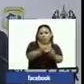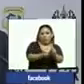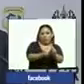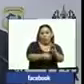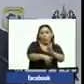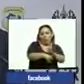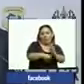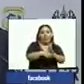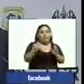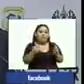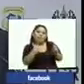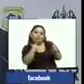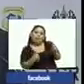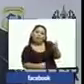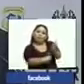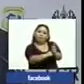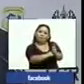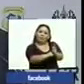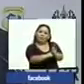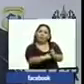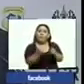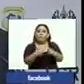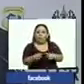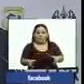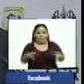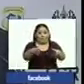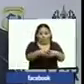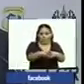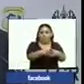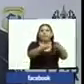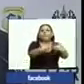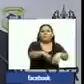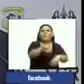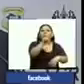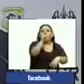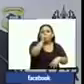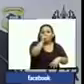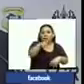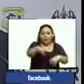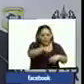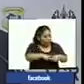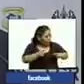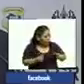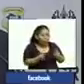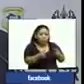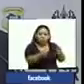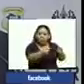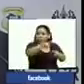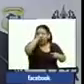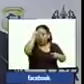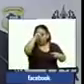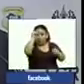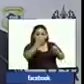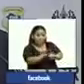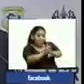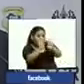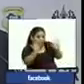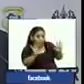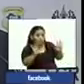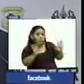necesita un corruptor. Y en la medida en el sector privado sea cada vez más eficiente, más transparente